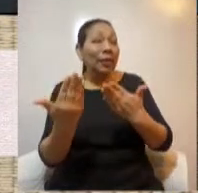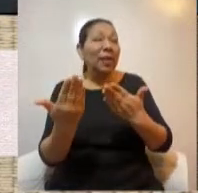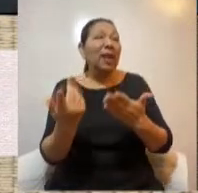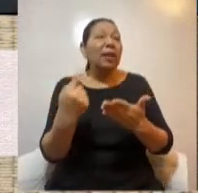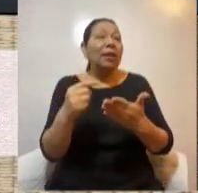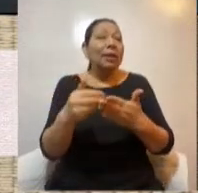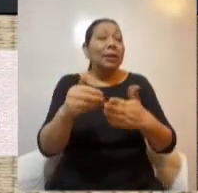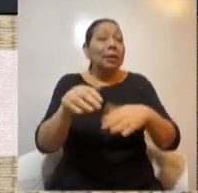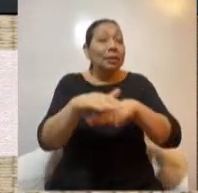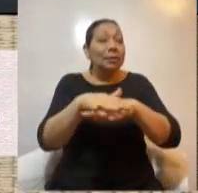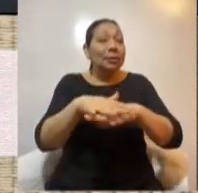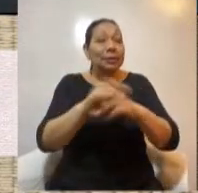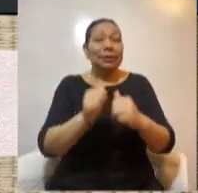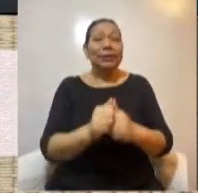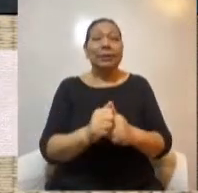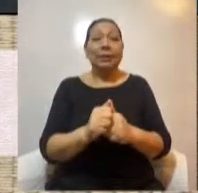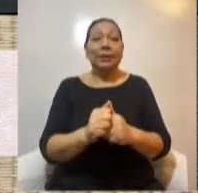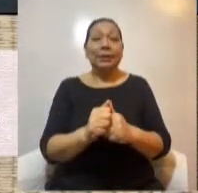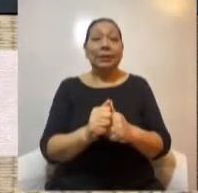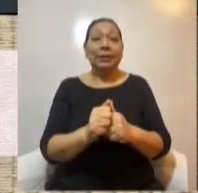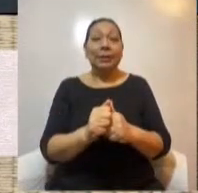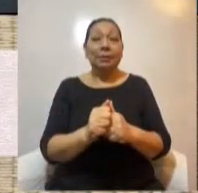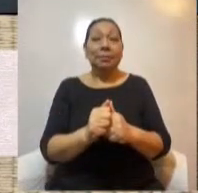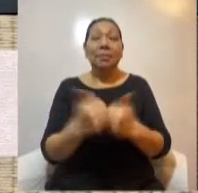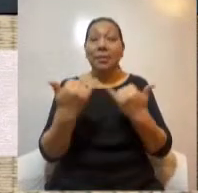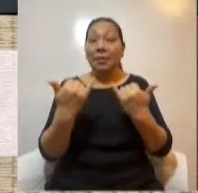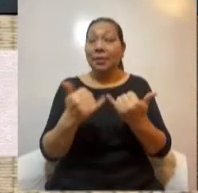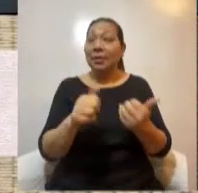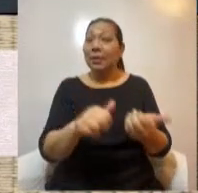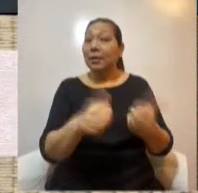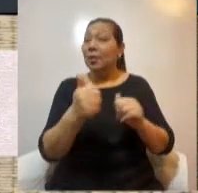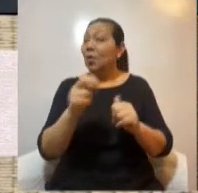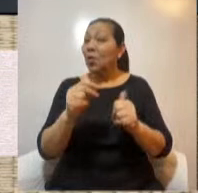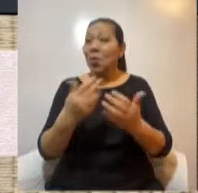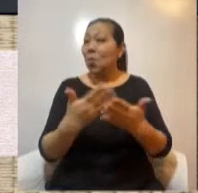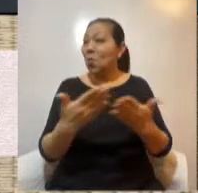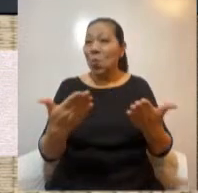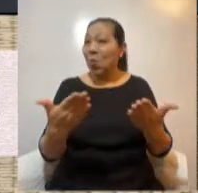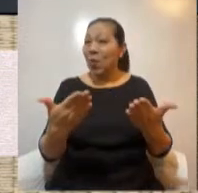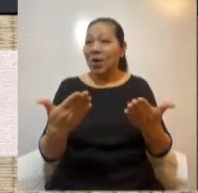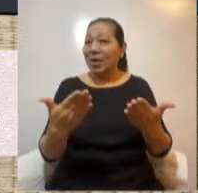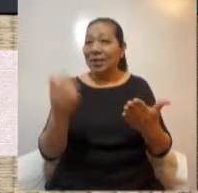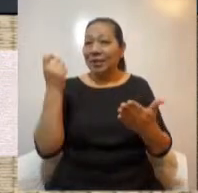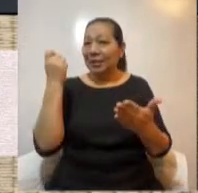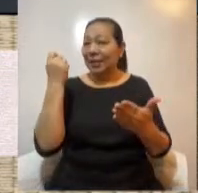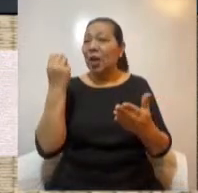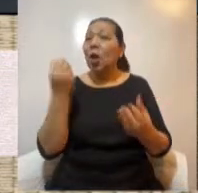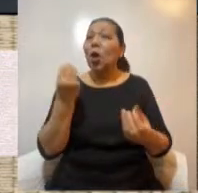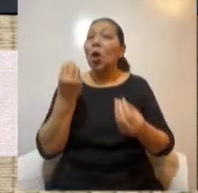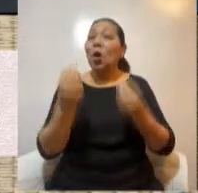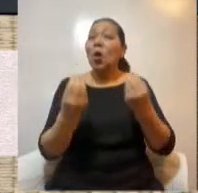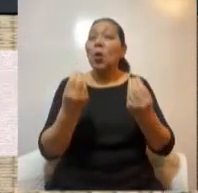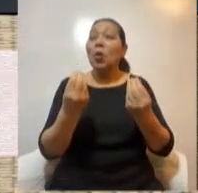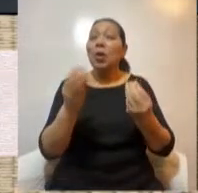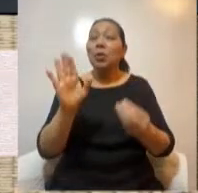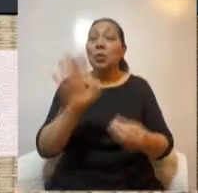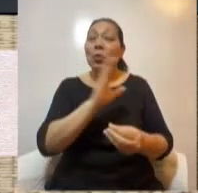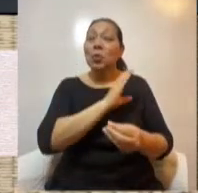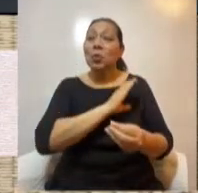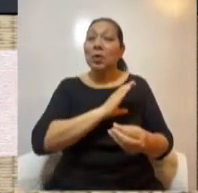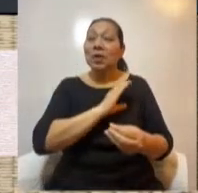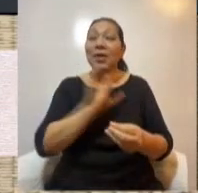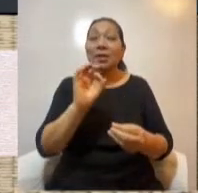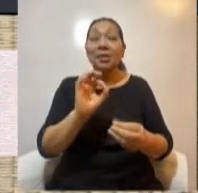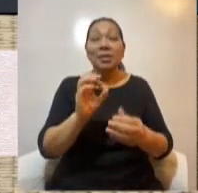como de decisiones administrativas. Dicho de otra forma, no hay manera de entender cómo regular una